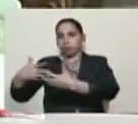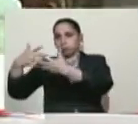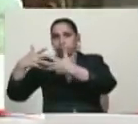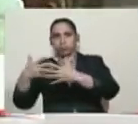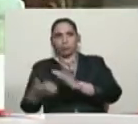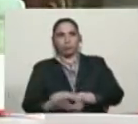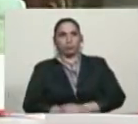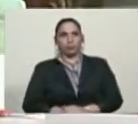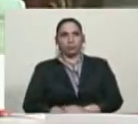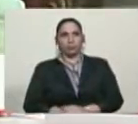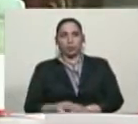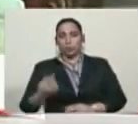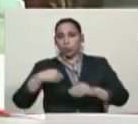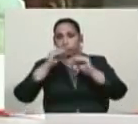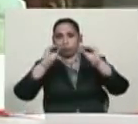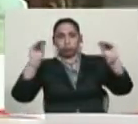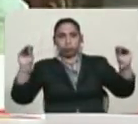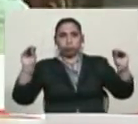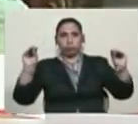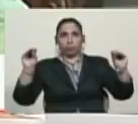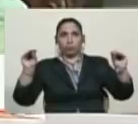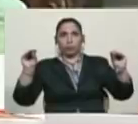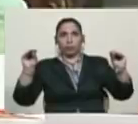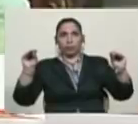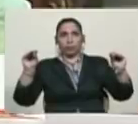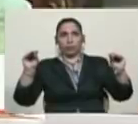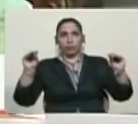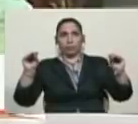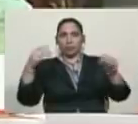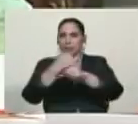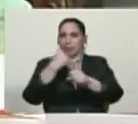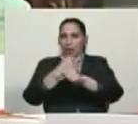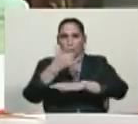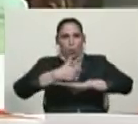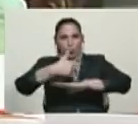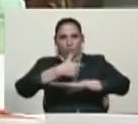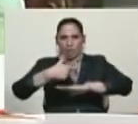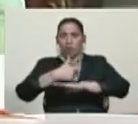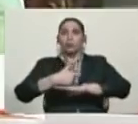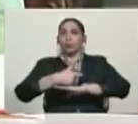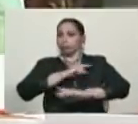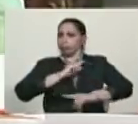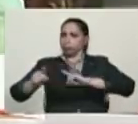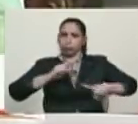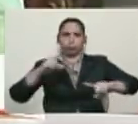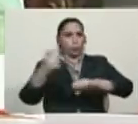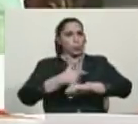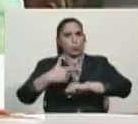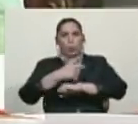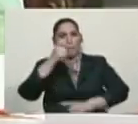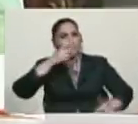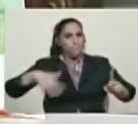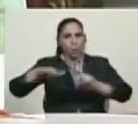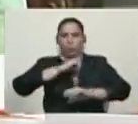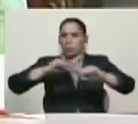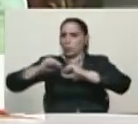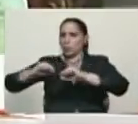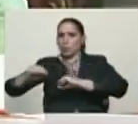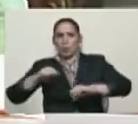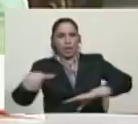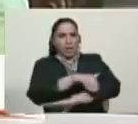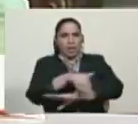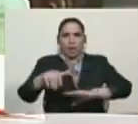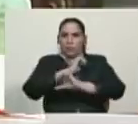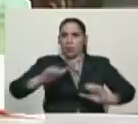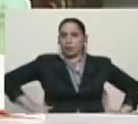yo le hago un llamado al trabajo el gobierno gobernando el pueblo movilizado en la calle la fuerza